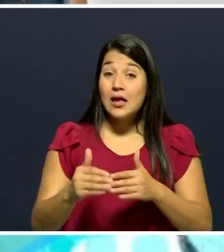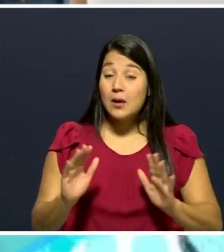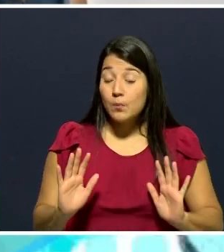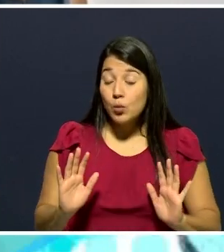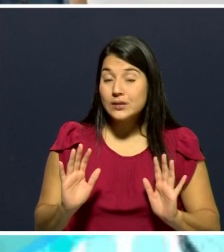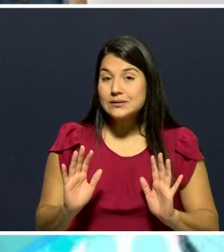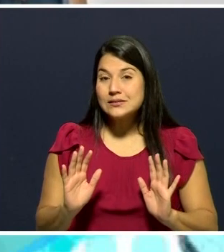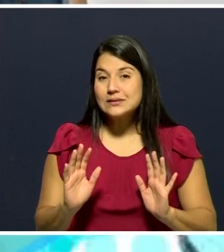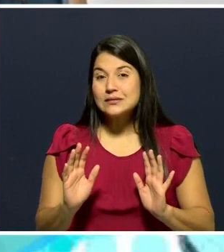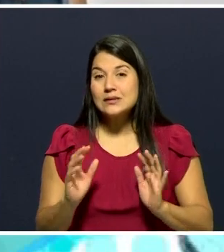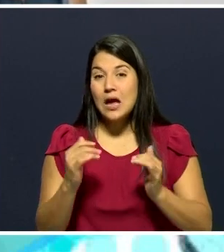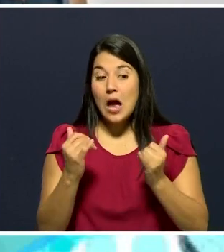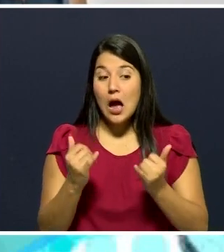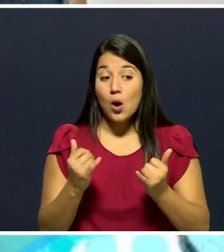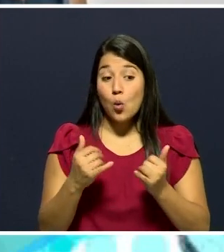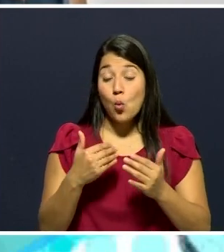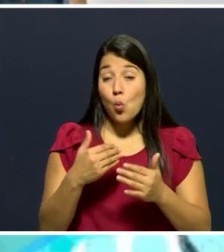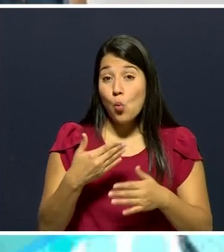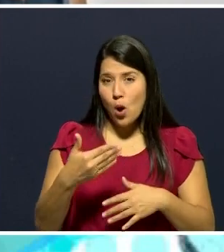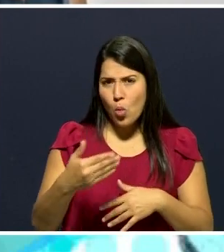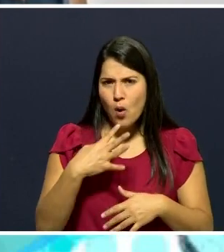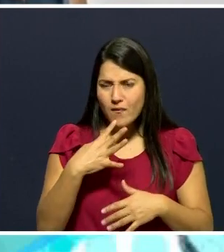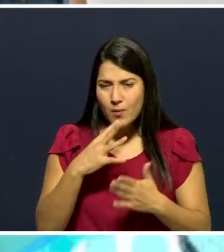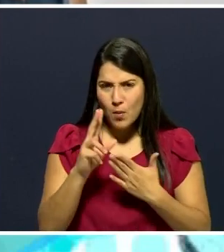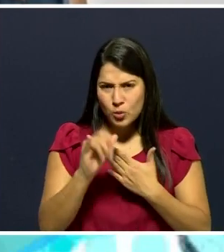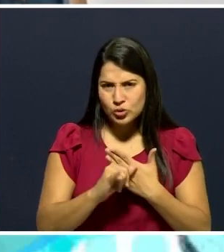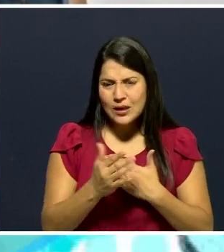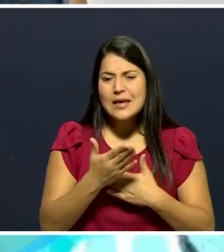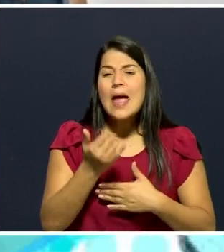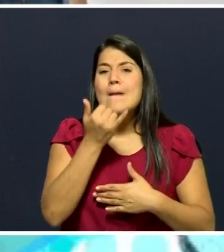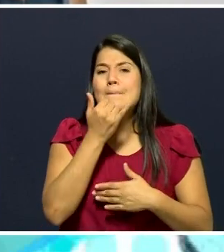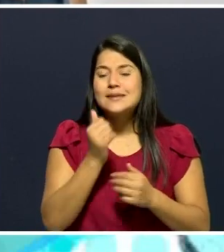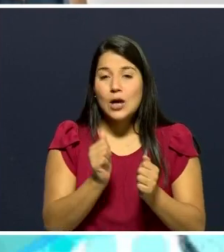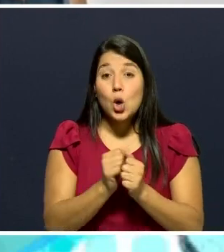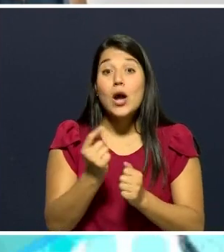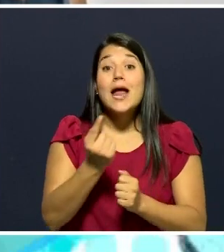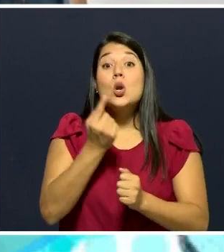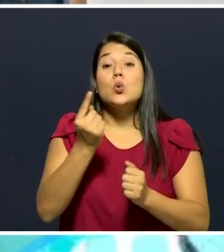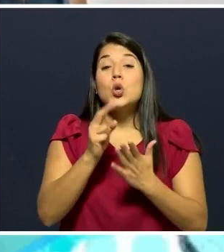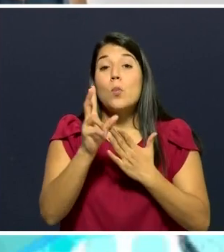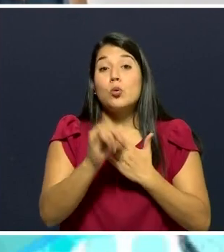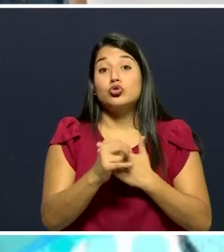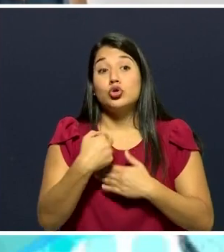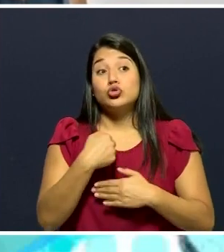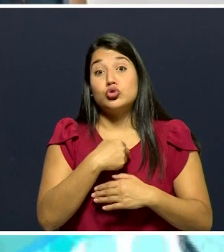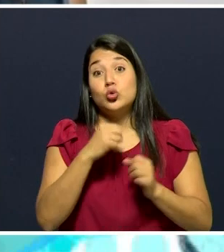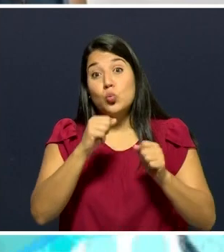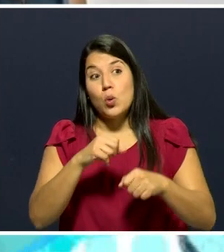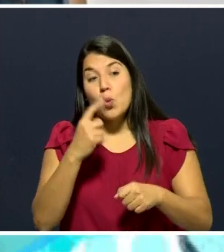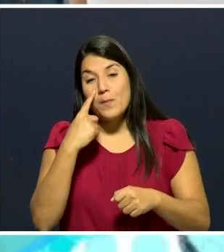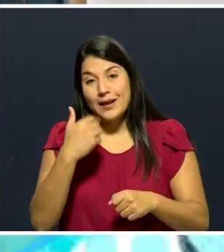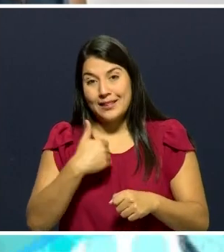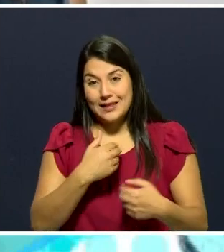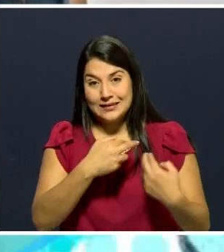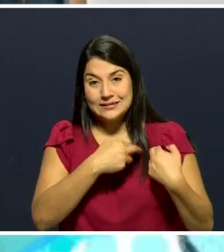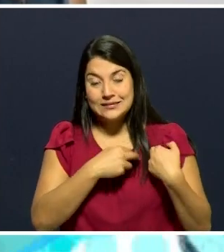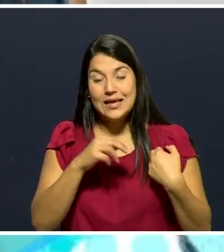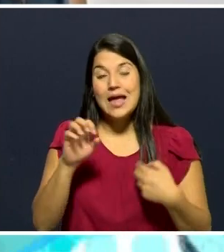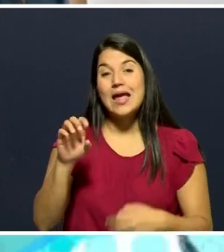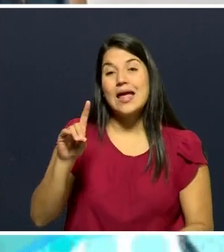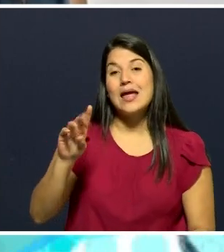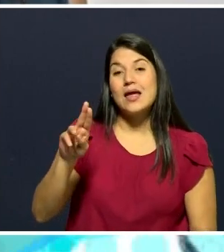en el proyecto, hablando de proyectos también, qué va a pasar con el único proyecto que podría uno identificar con Eduardo Cruzan, el proyecto